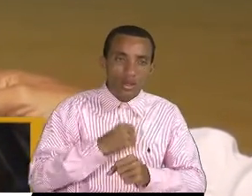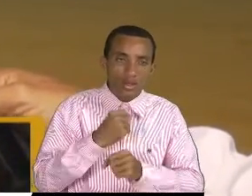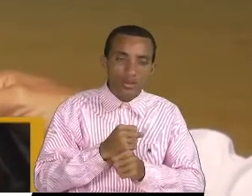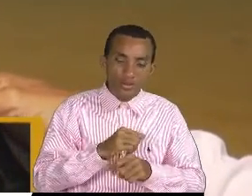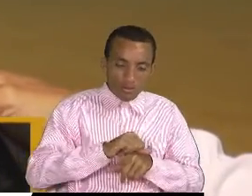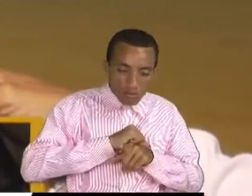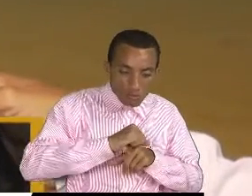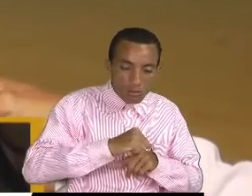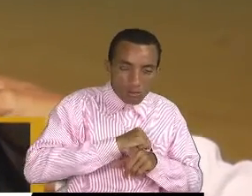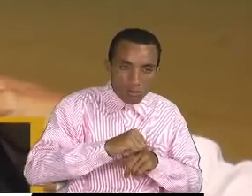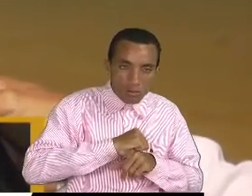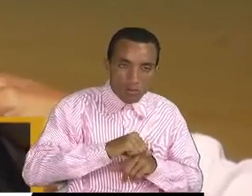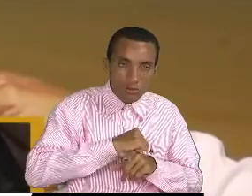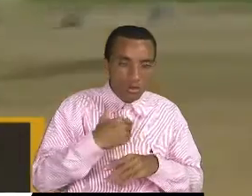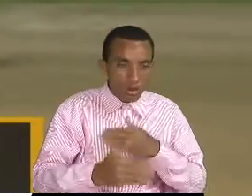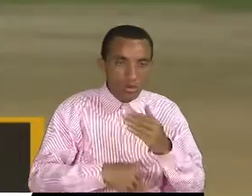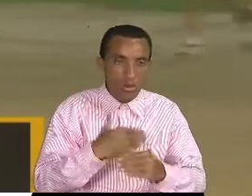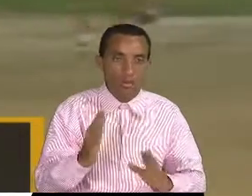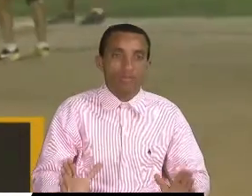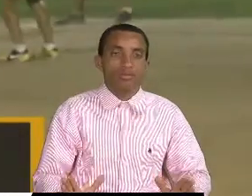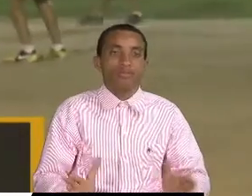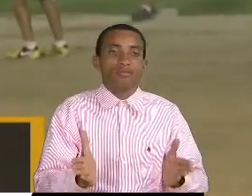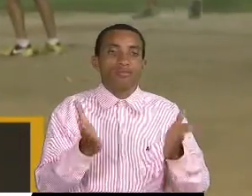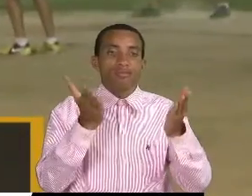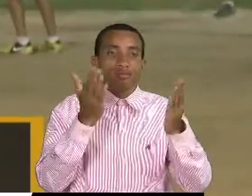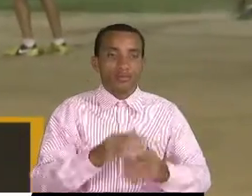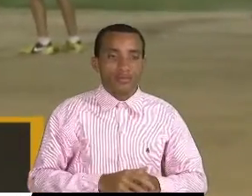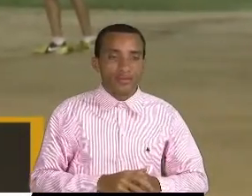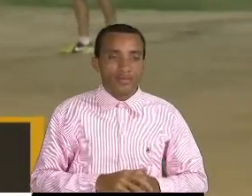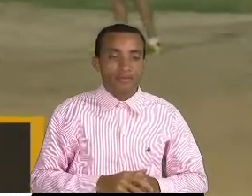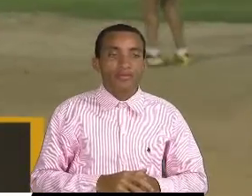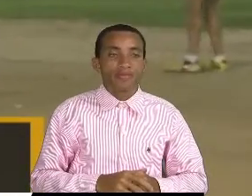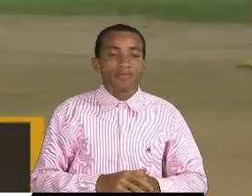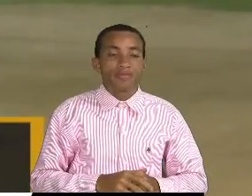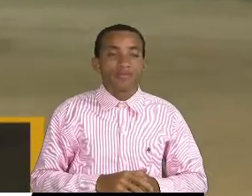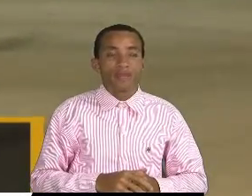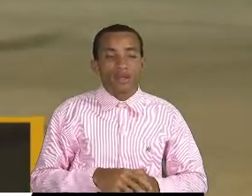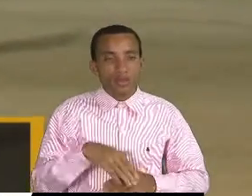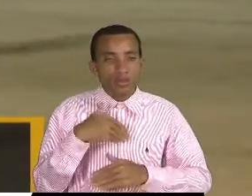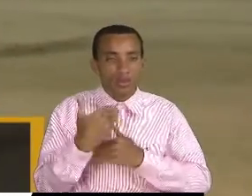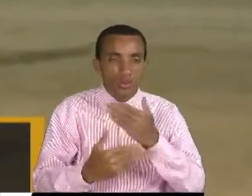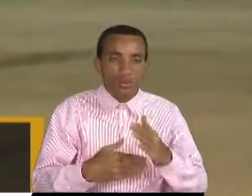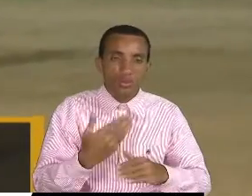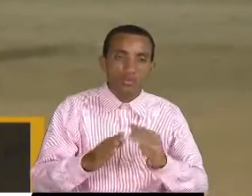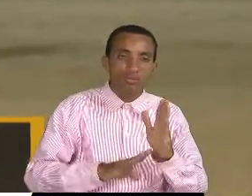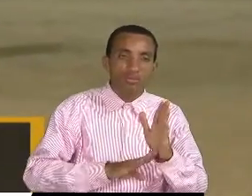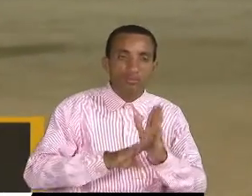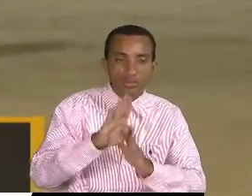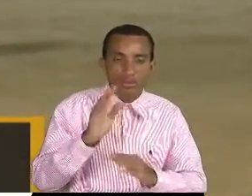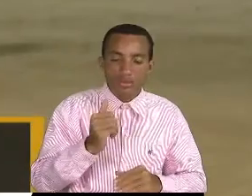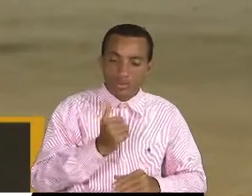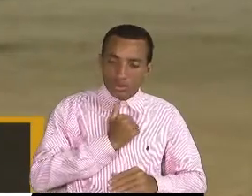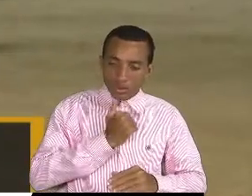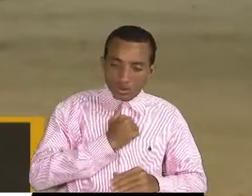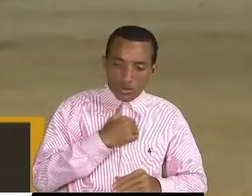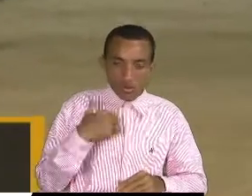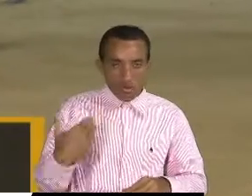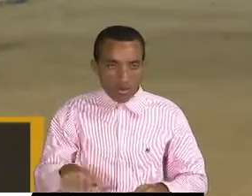entrenando y han evolucionado mucho, entonces lo que se trata es de que crezcan tanto en lo futbolístico como en lo personal, y hombre,